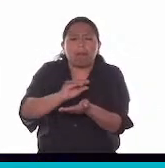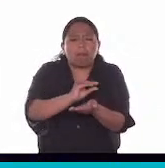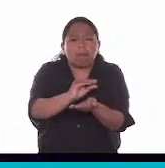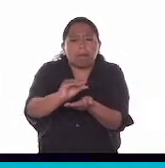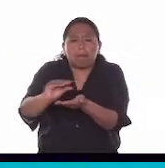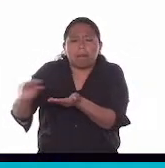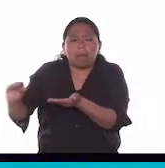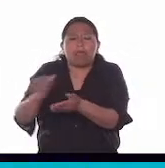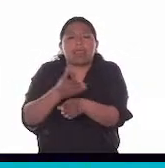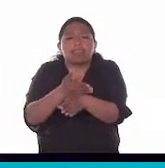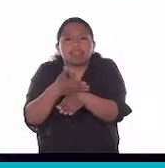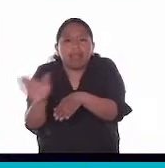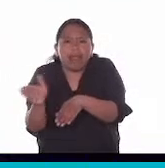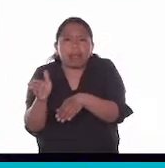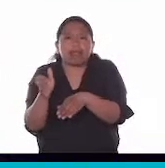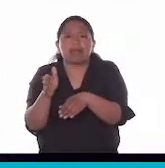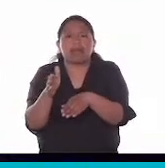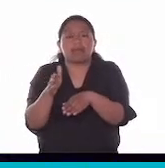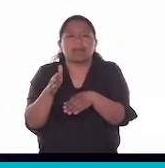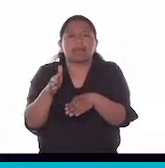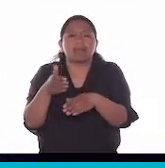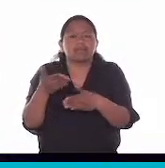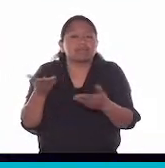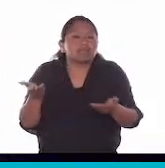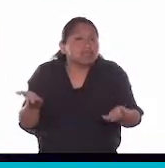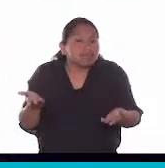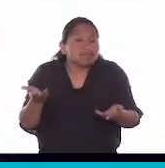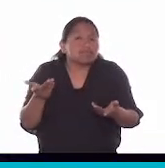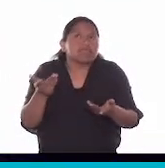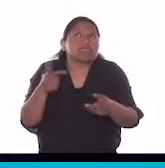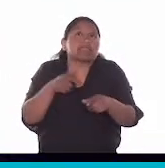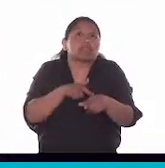tarde y en el marco de un proceso inflacionario